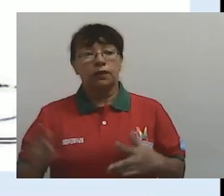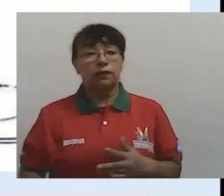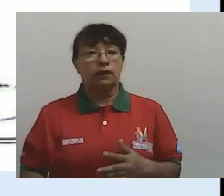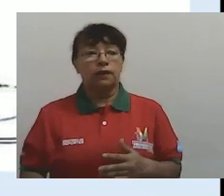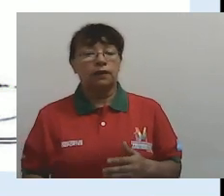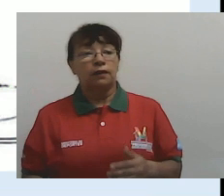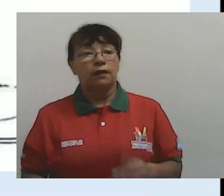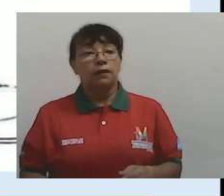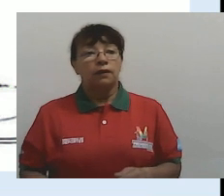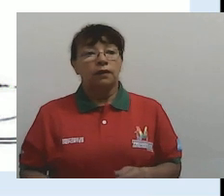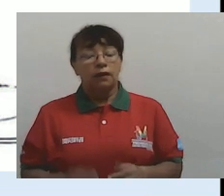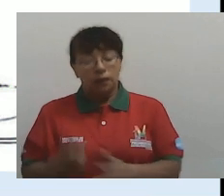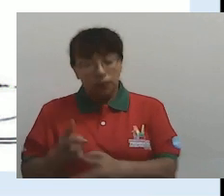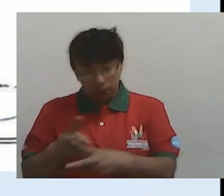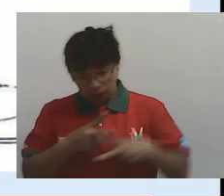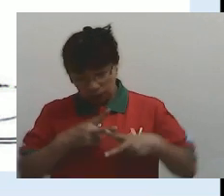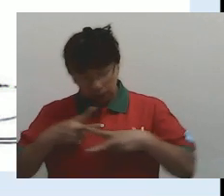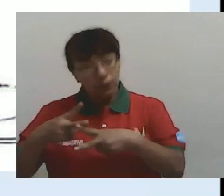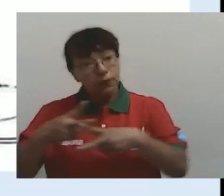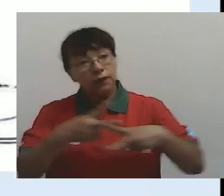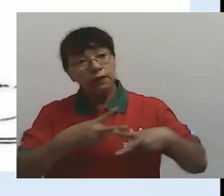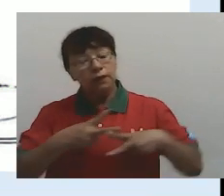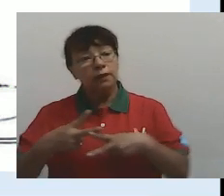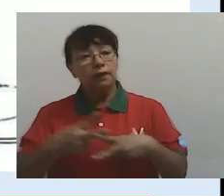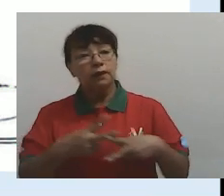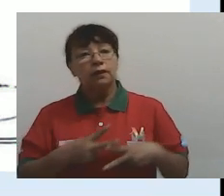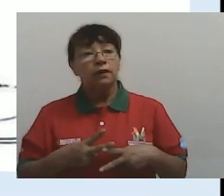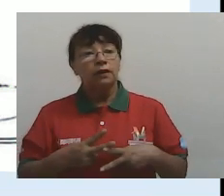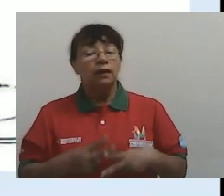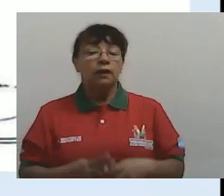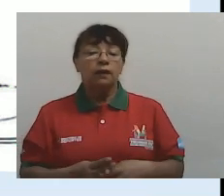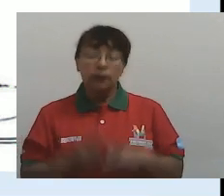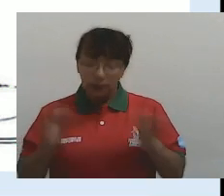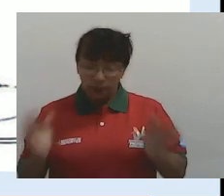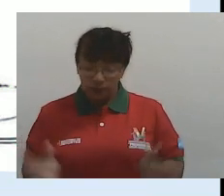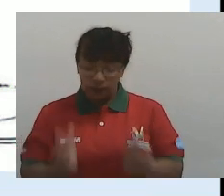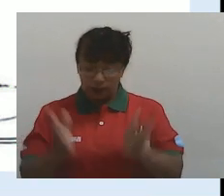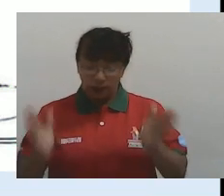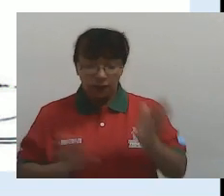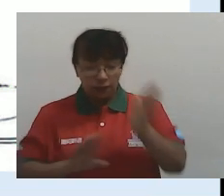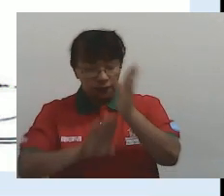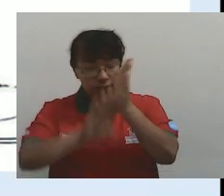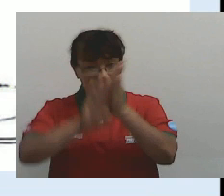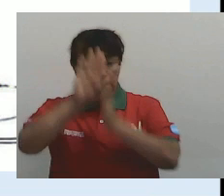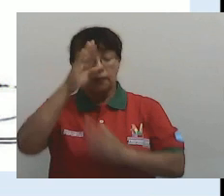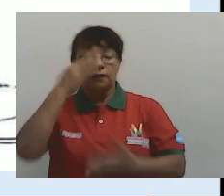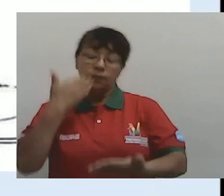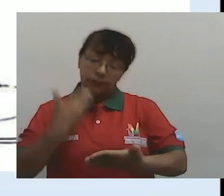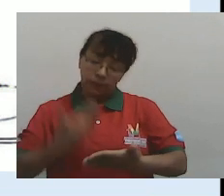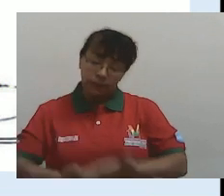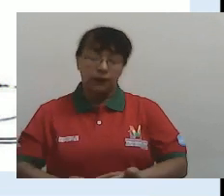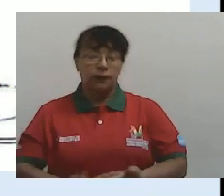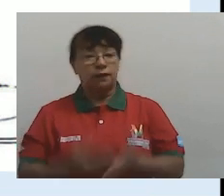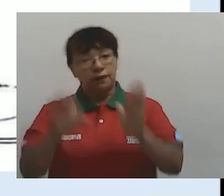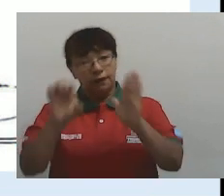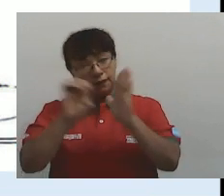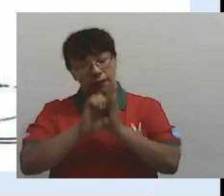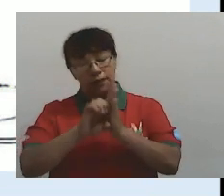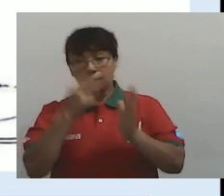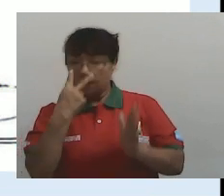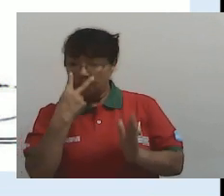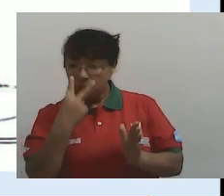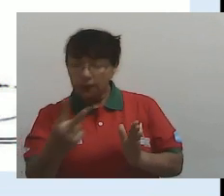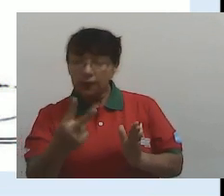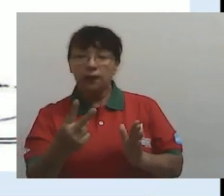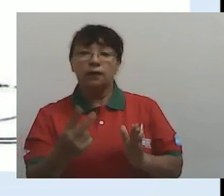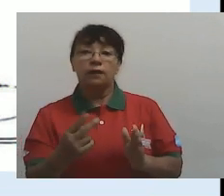es cuidar, ¿no es cierto?, que el evento vaya desarrollándose bien. ¿Qué tiene que hacer, por ejemplo? Ver que los